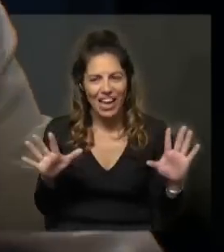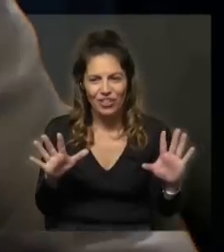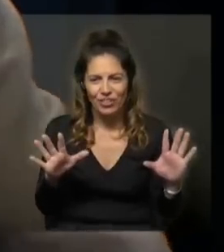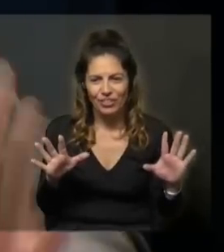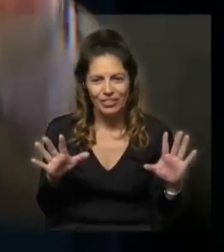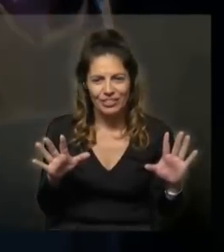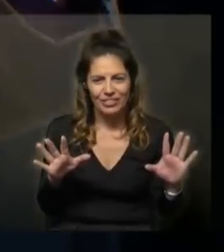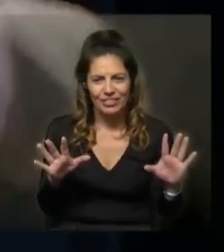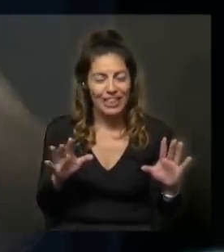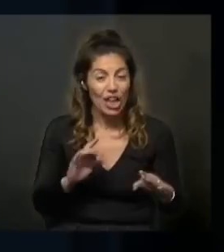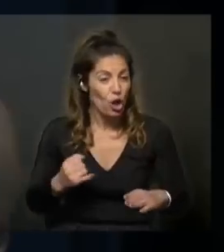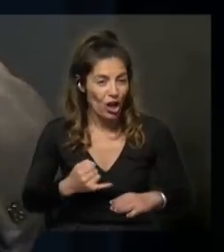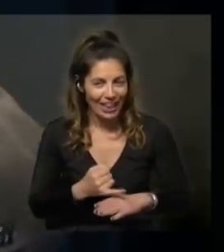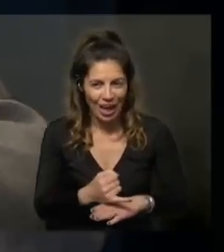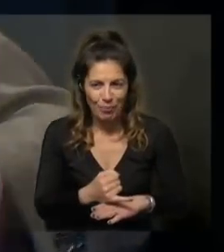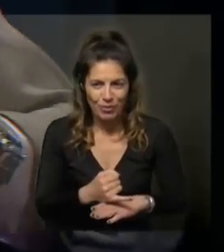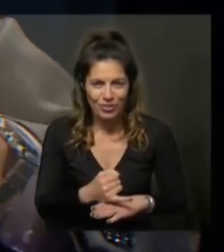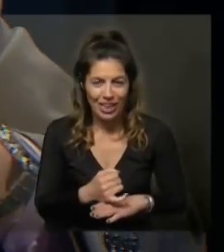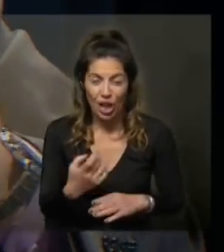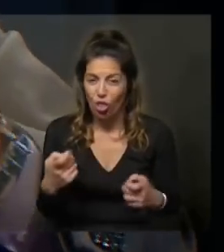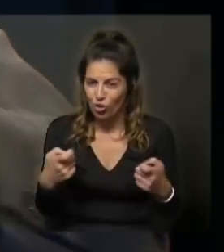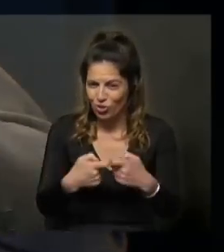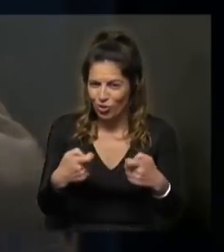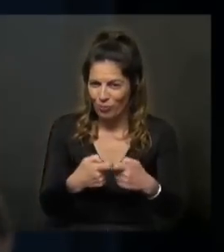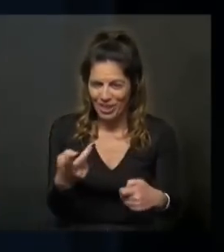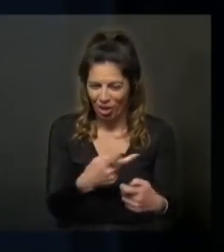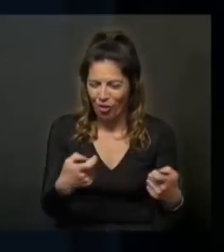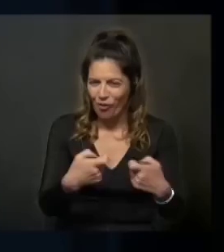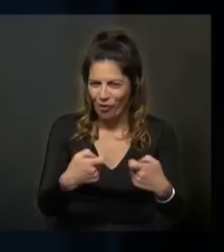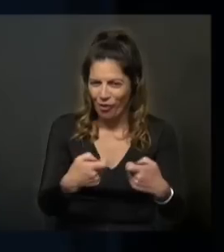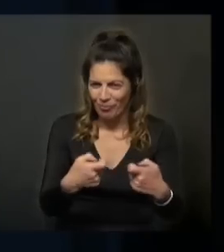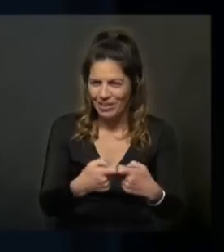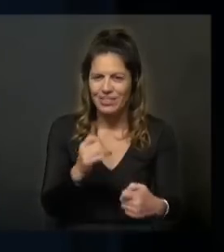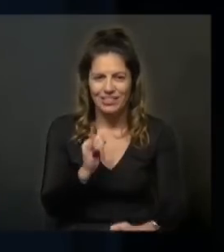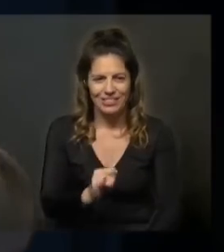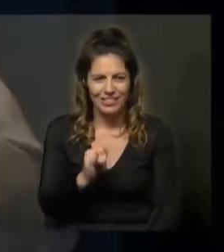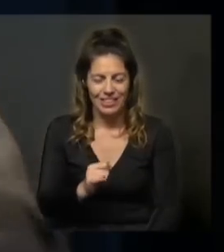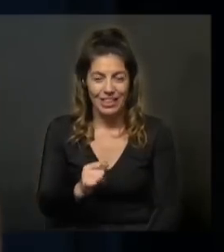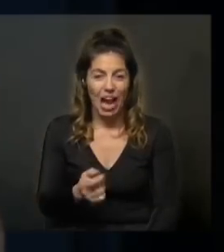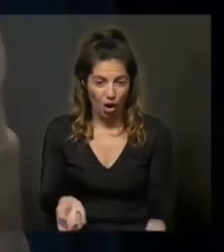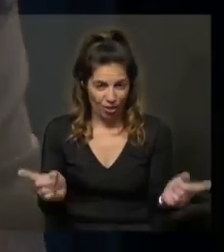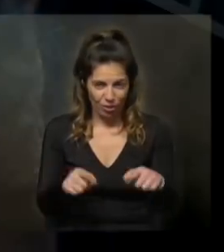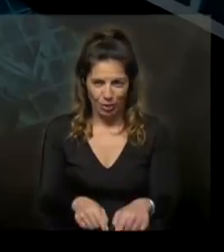que no le Ramos que son Cómplices eso son Cómplices